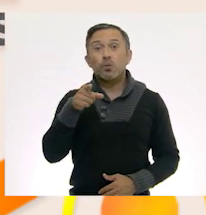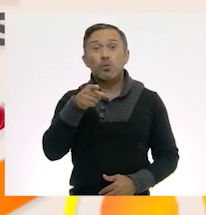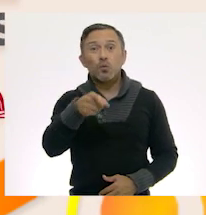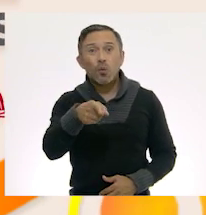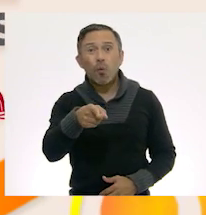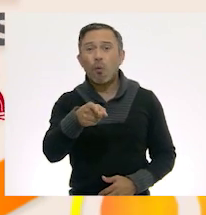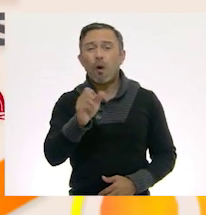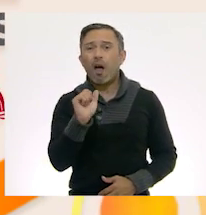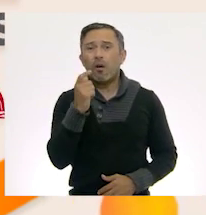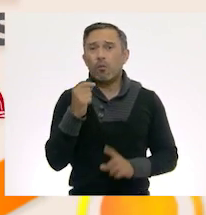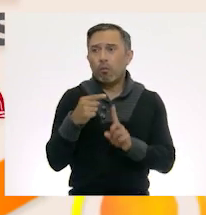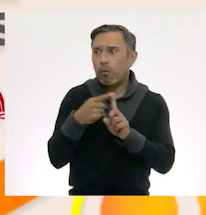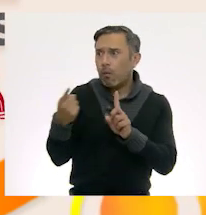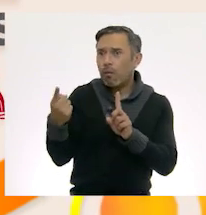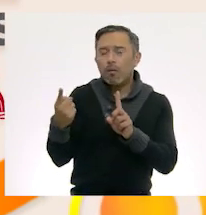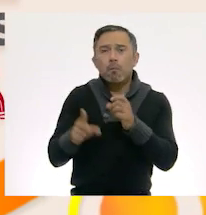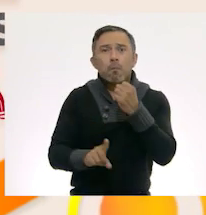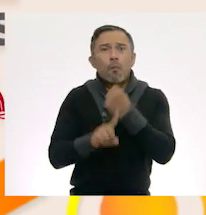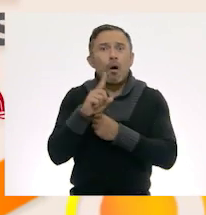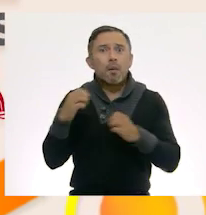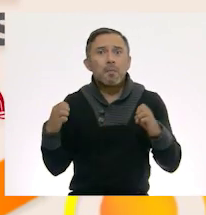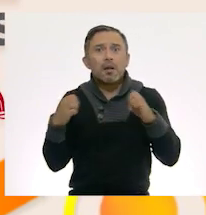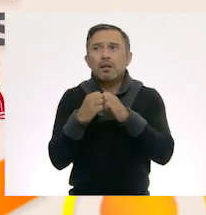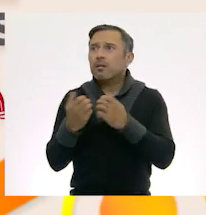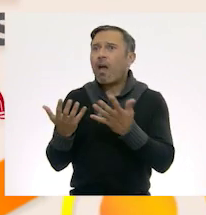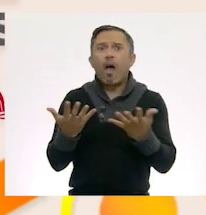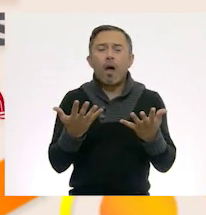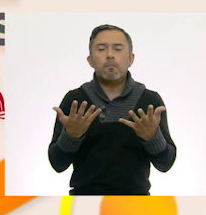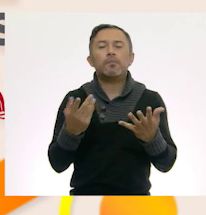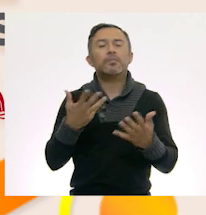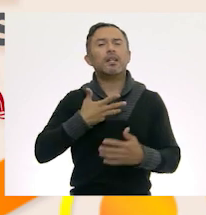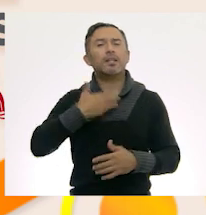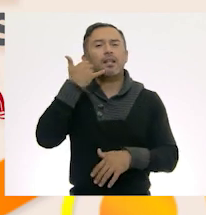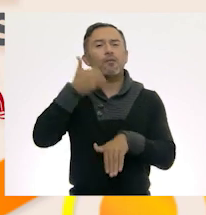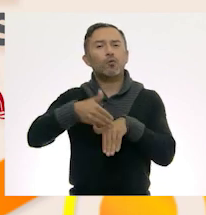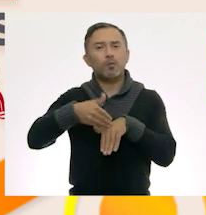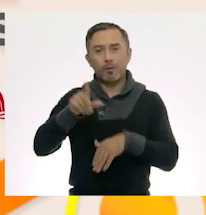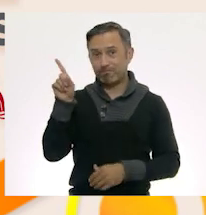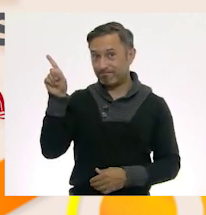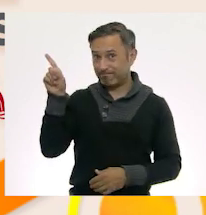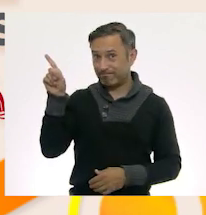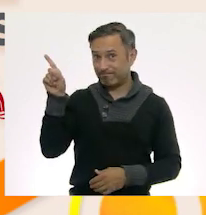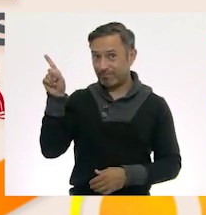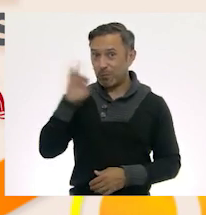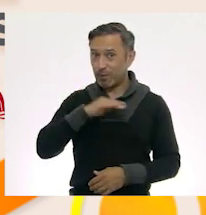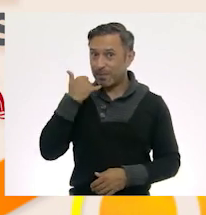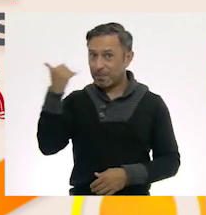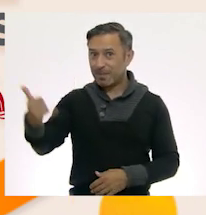alguien cerca de ti tenga una emergencia.